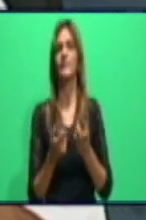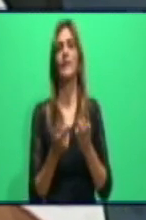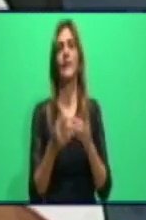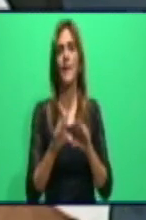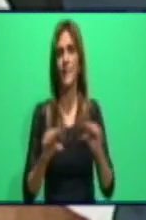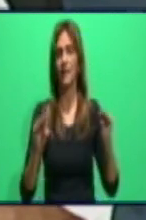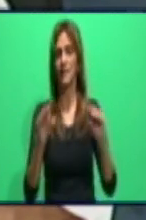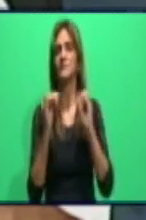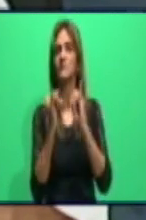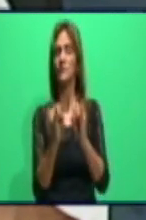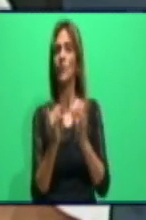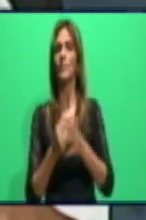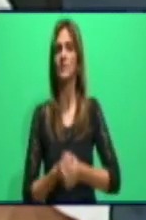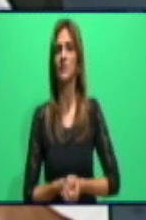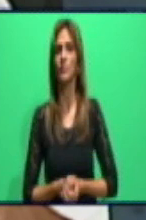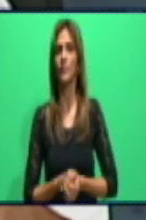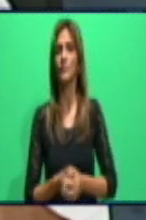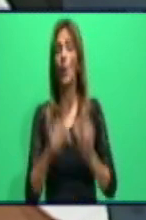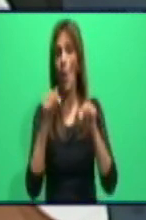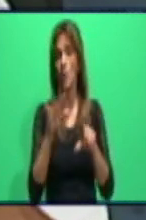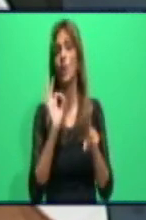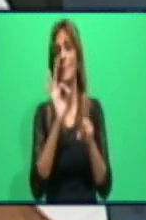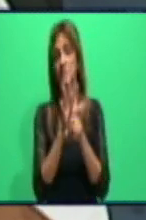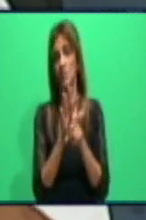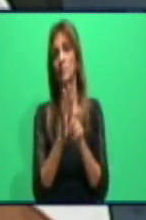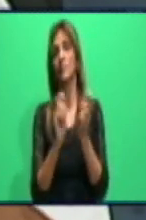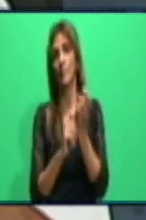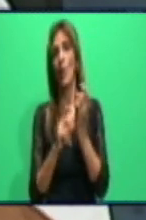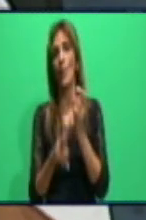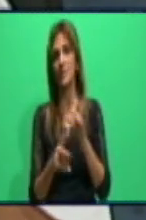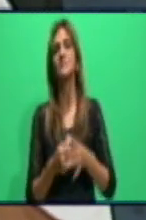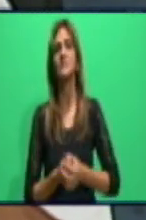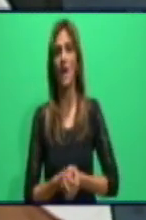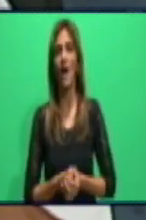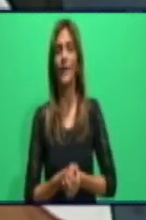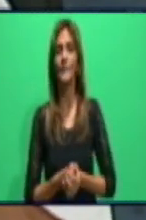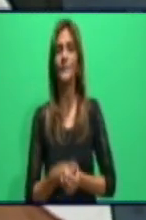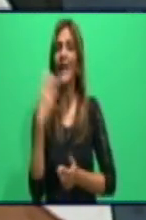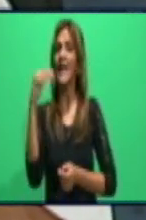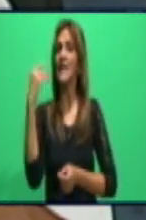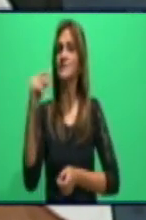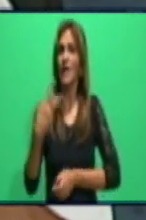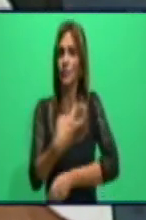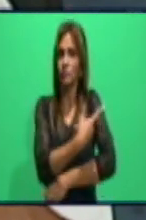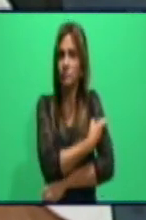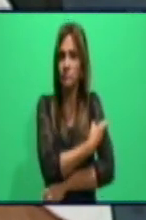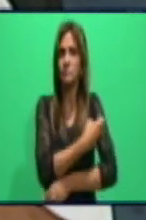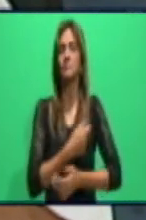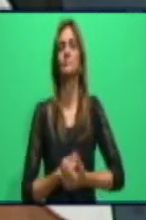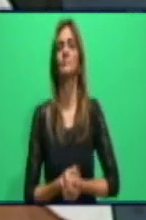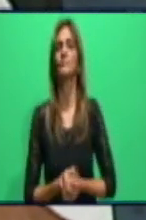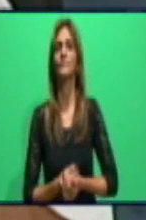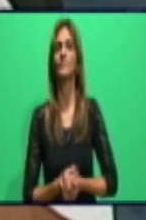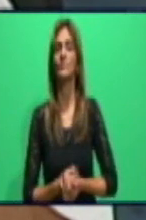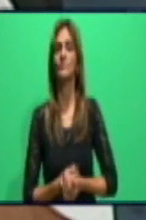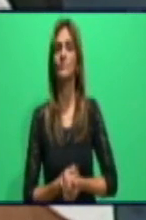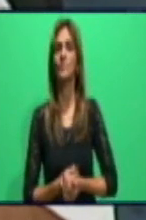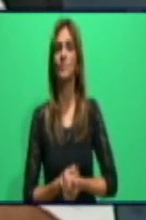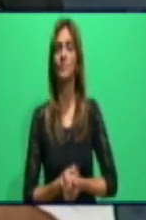previsto en el día de hoy comenzó en la provincia el ensayo clínico en su fase 3 del candidato vacunal